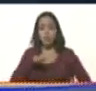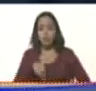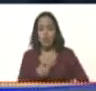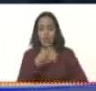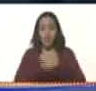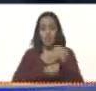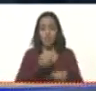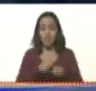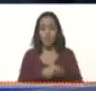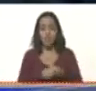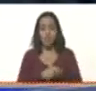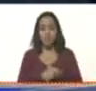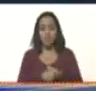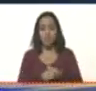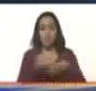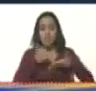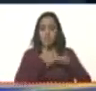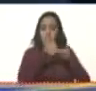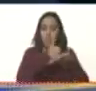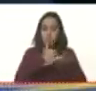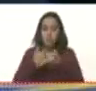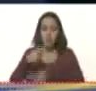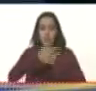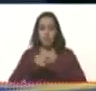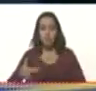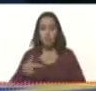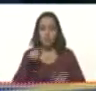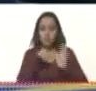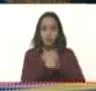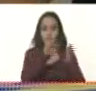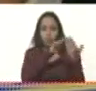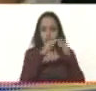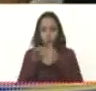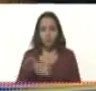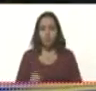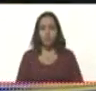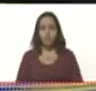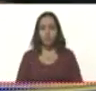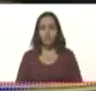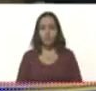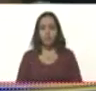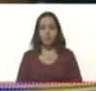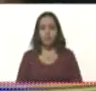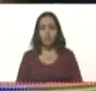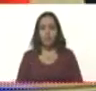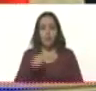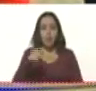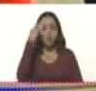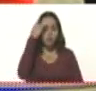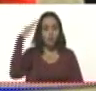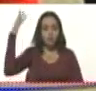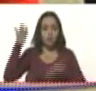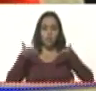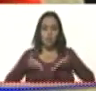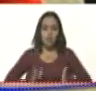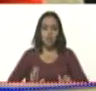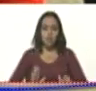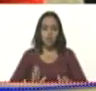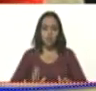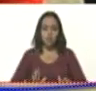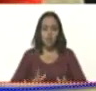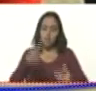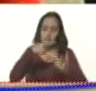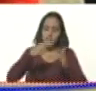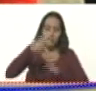hacer y ayudar a nuestras personas en nuestras comunidades. Este es un sueño que nació de varios